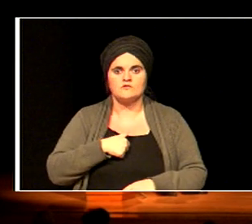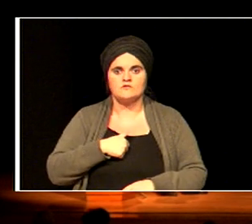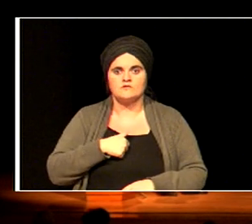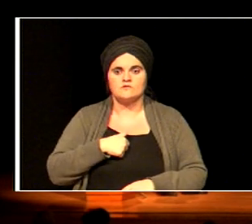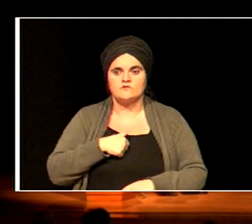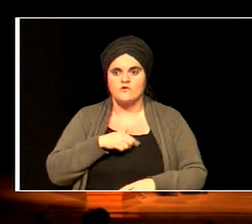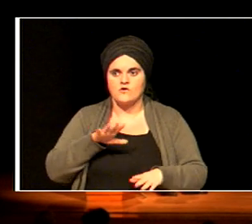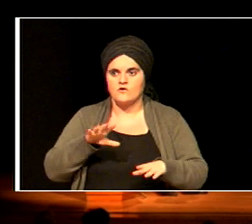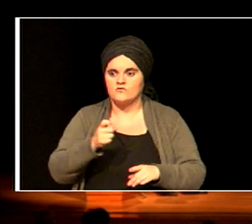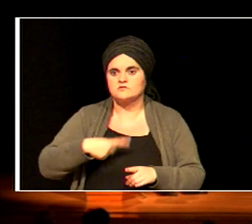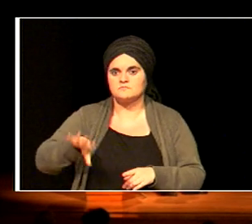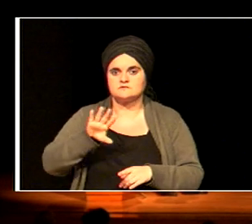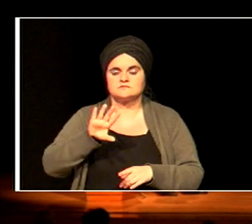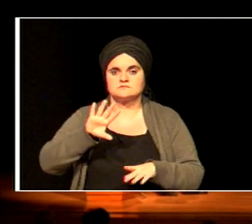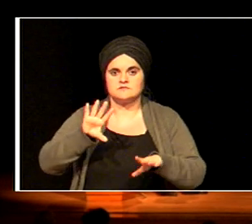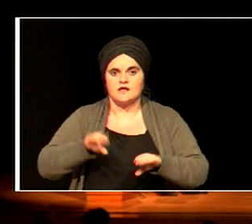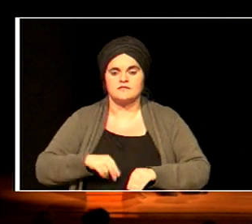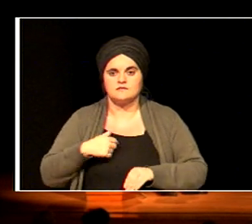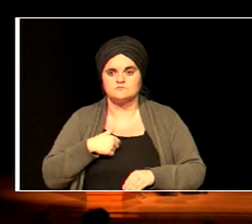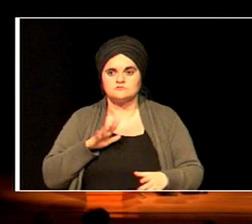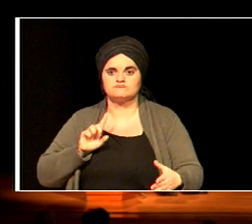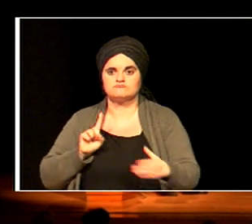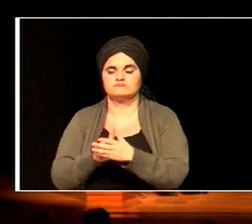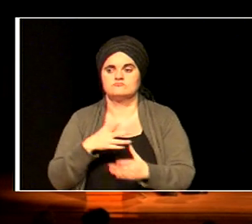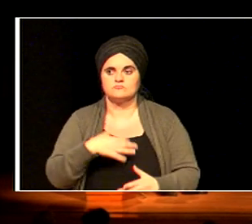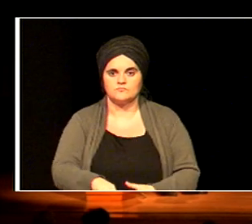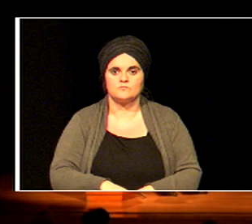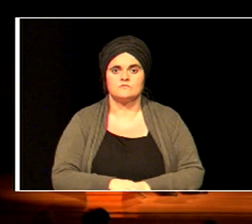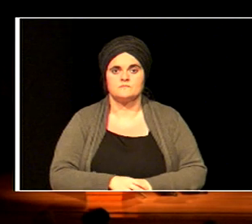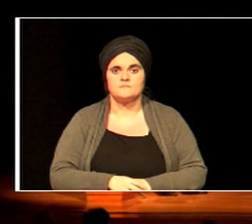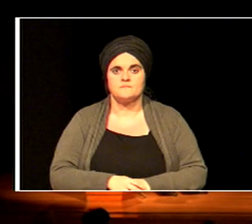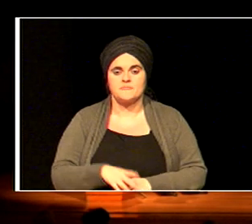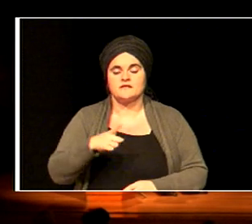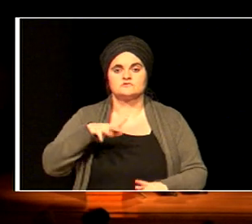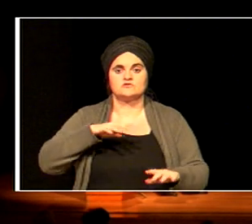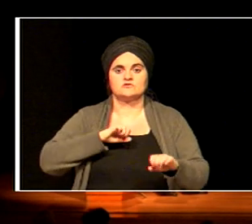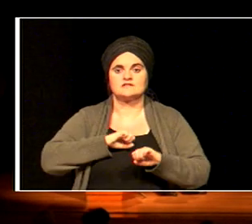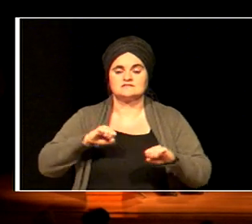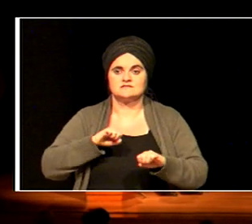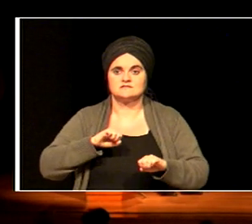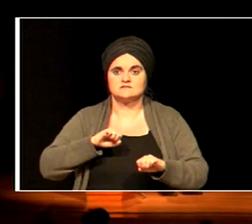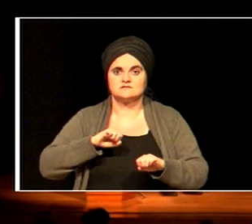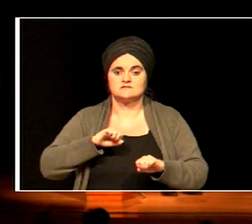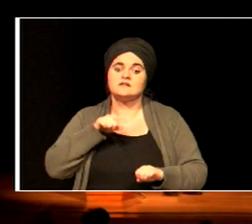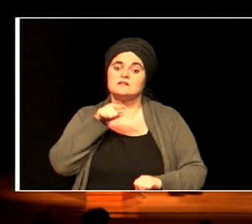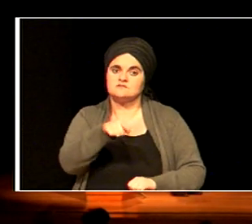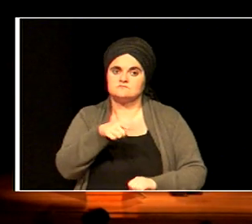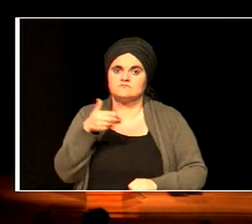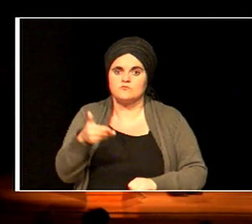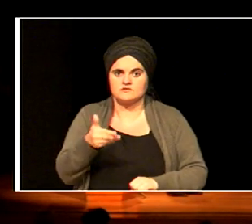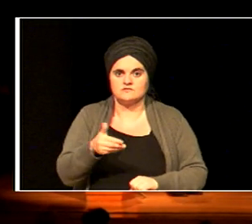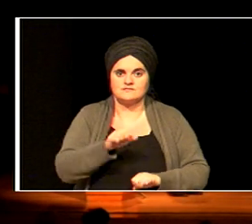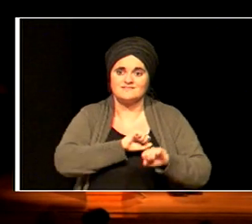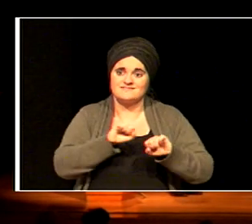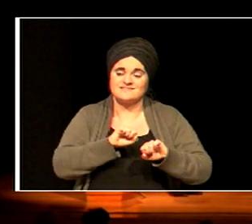se pueden trabajar todo lo que destapa, ¿no? Las crisis. Yo creo que esta es la parte importante. Sí